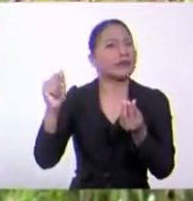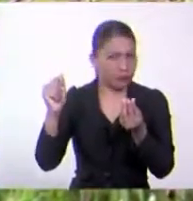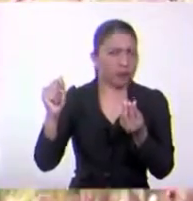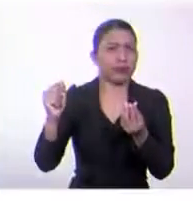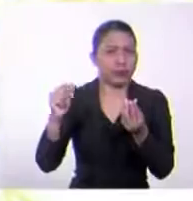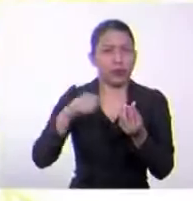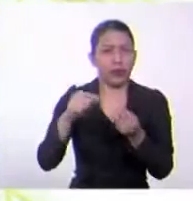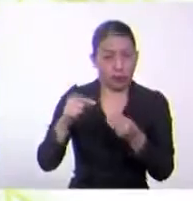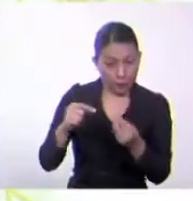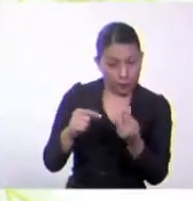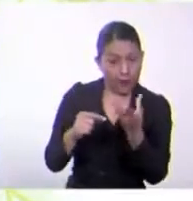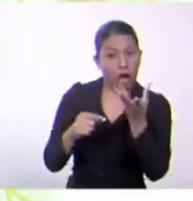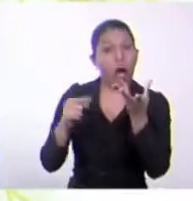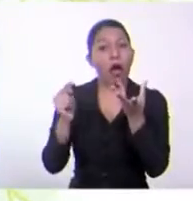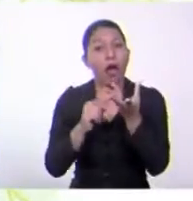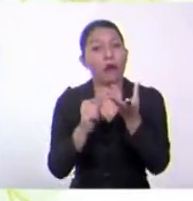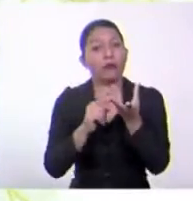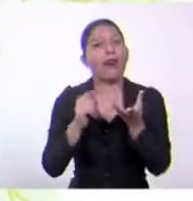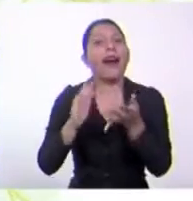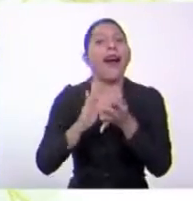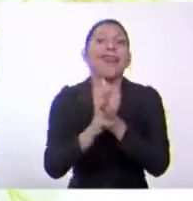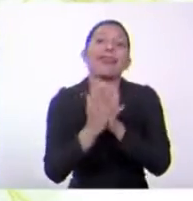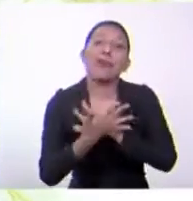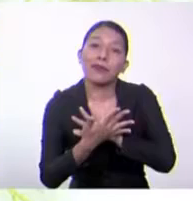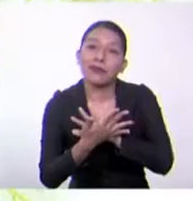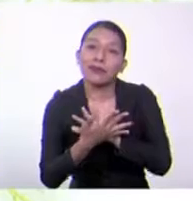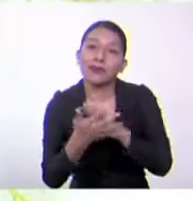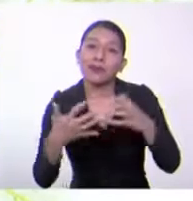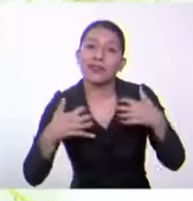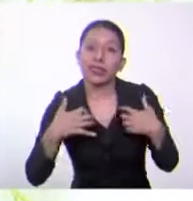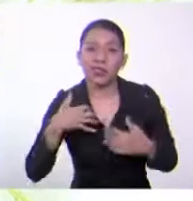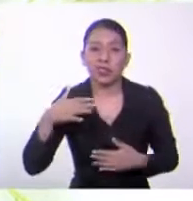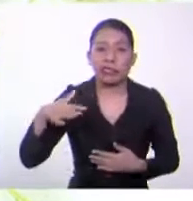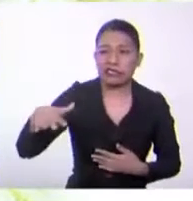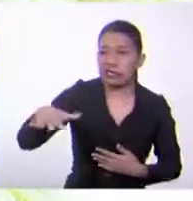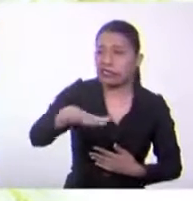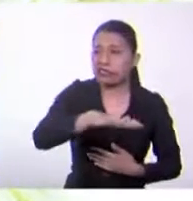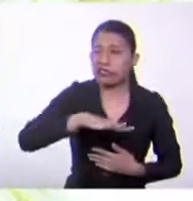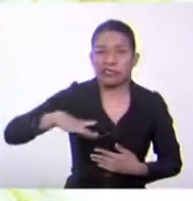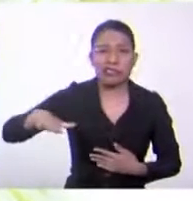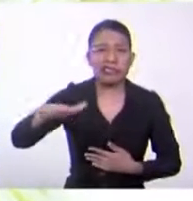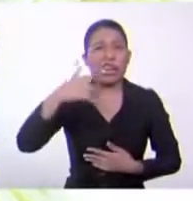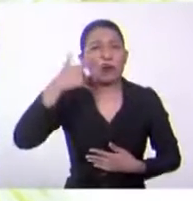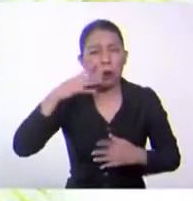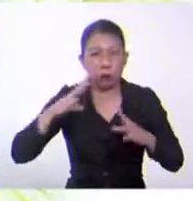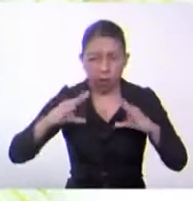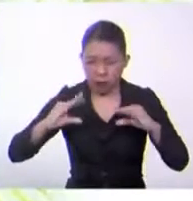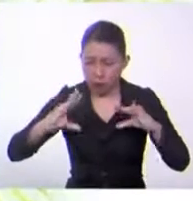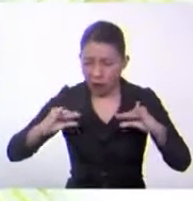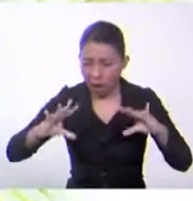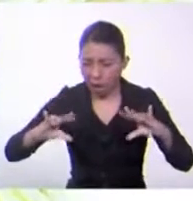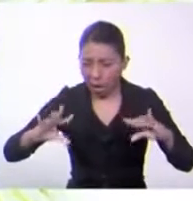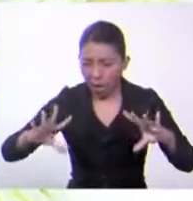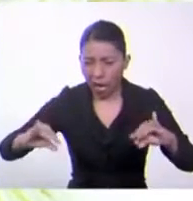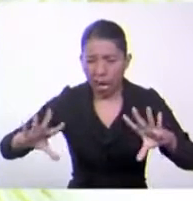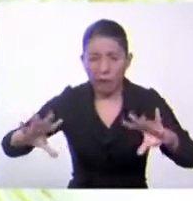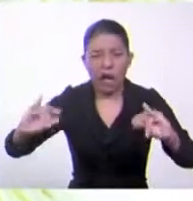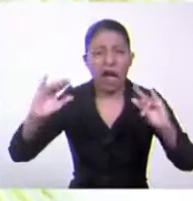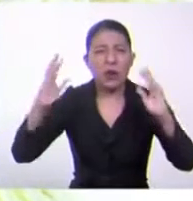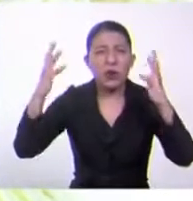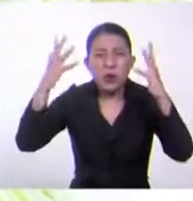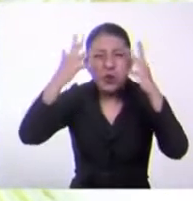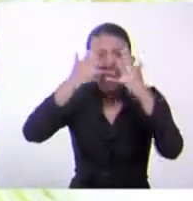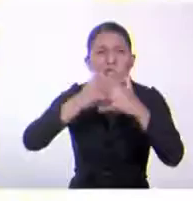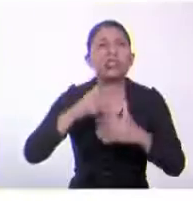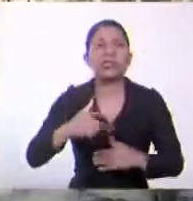plantas en realidad están adaptadas para vivir en ambientes hostiles, como pantanos. La vida puede ser muy dura para